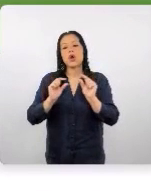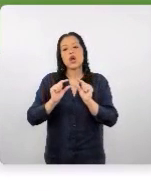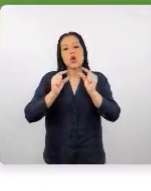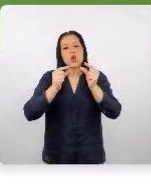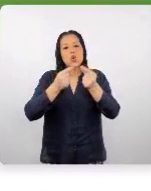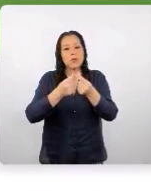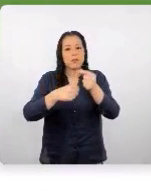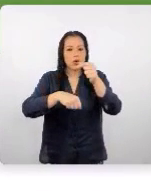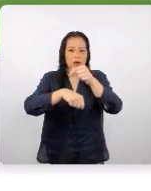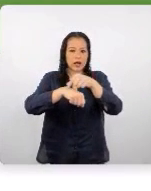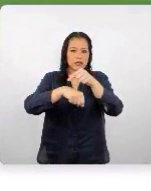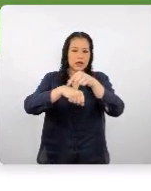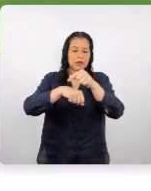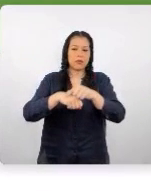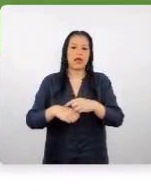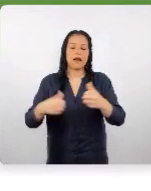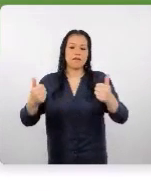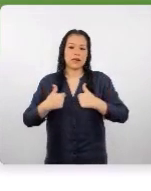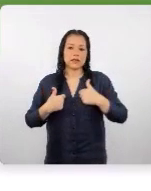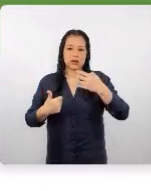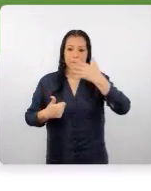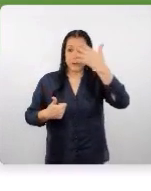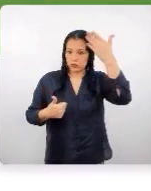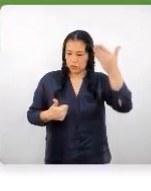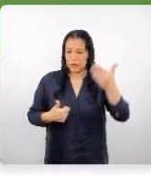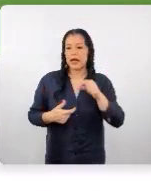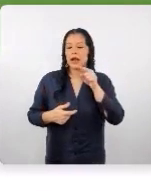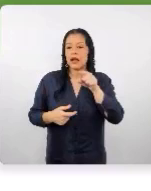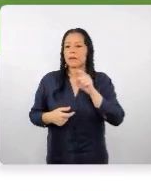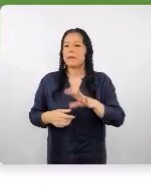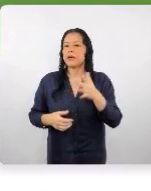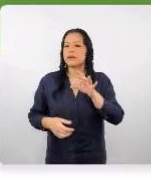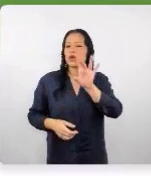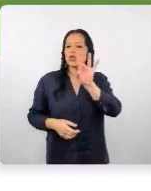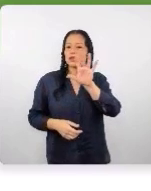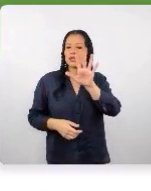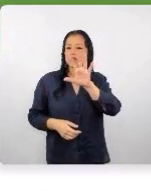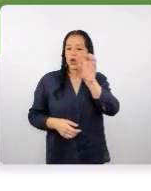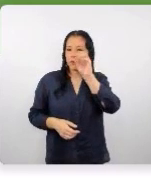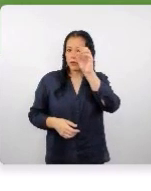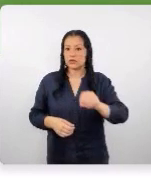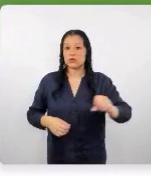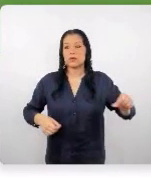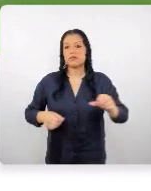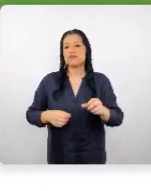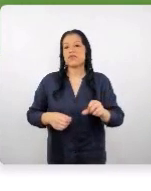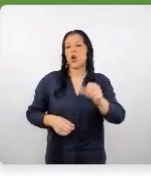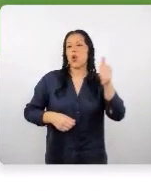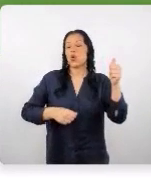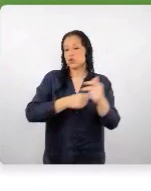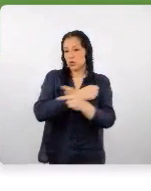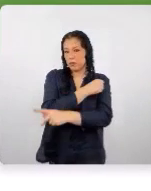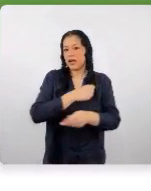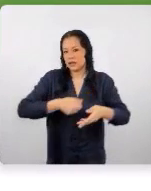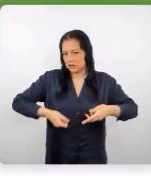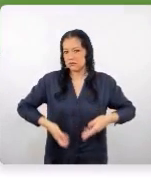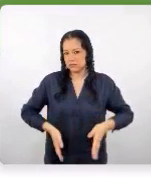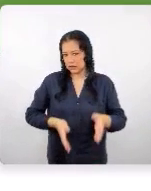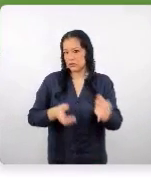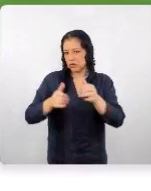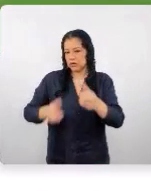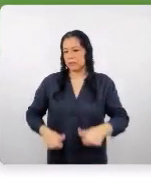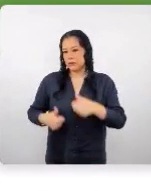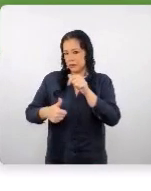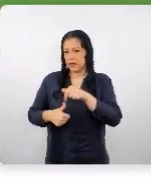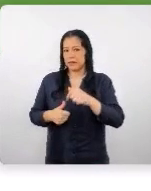vacaciones musulmanas. Tener en cuenta también que el 85% de la población es extranjera. Entonces, si bien es cierto, nosotros estamos hablando de